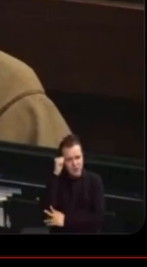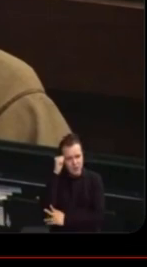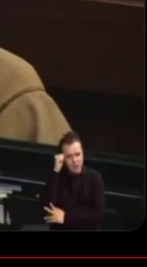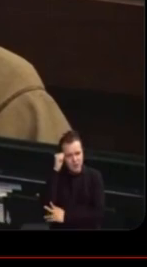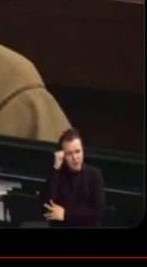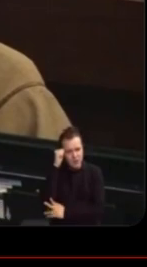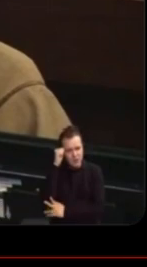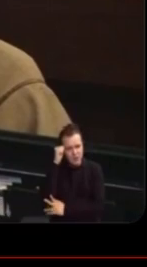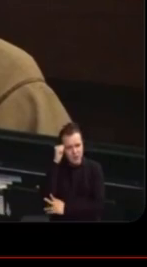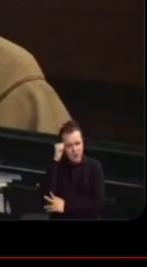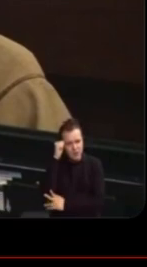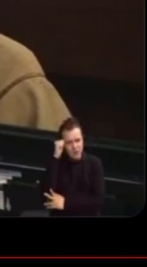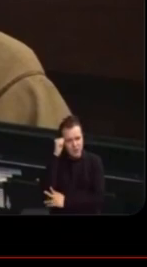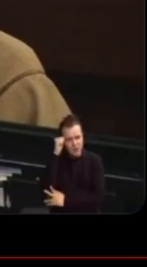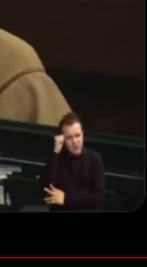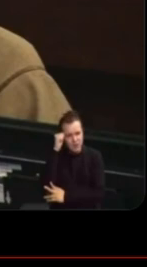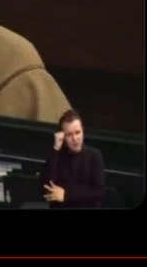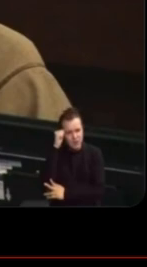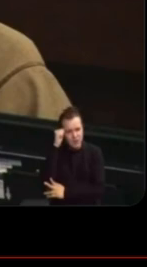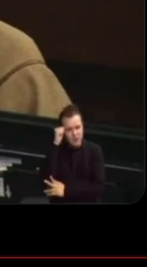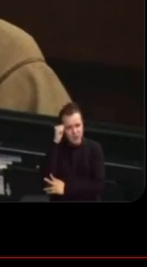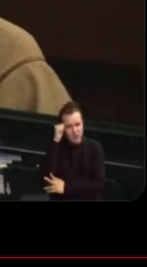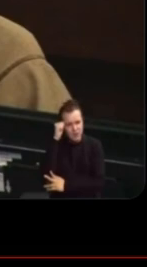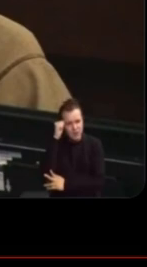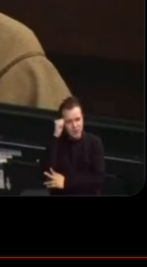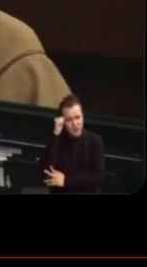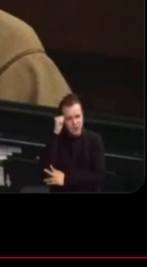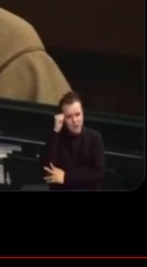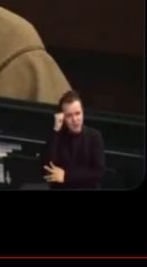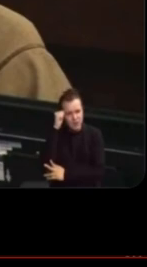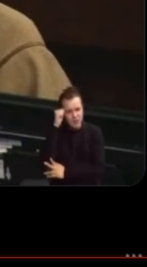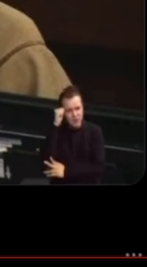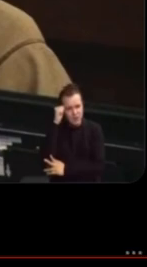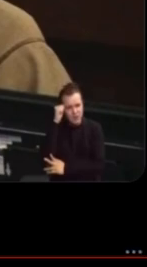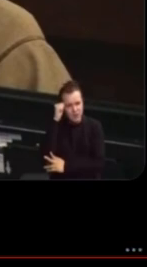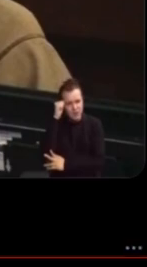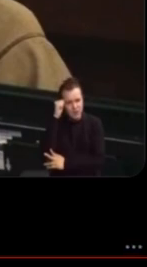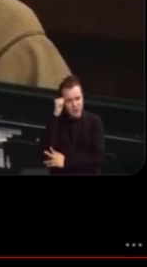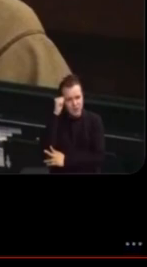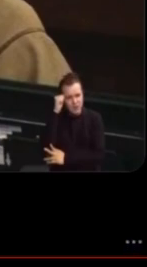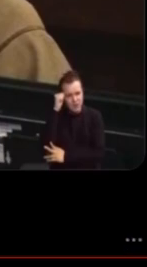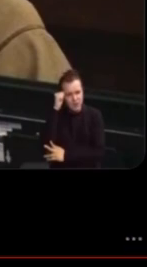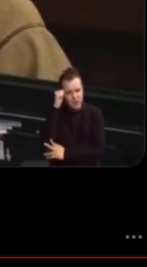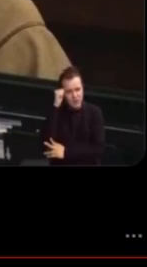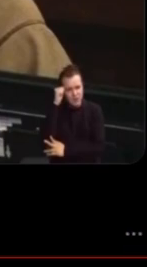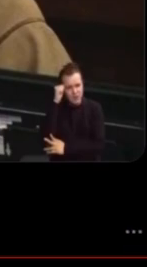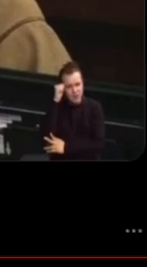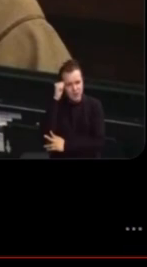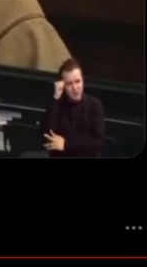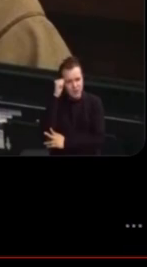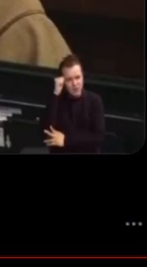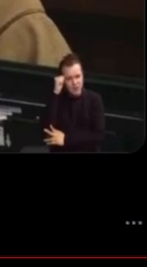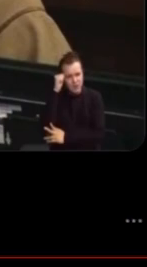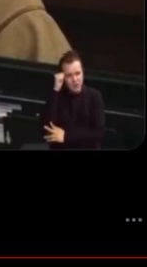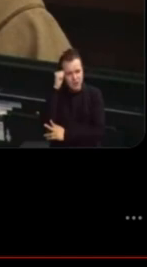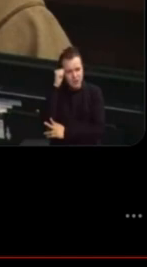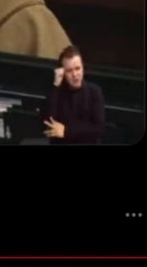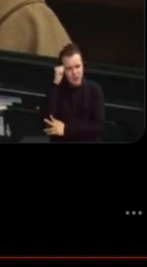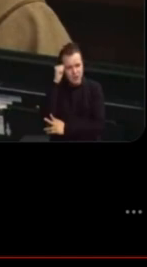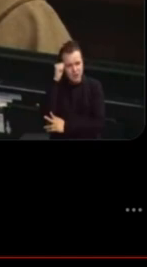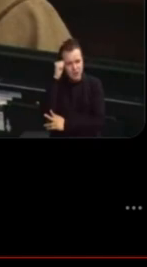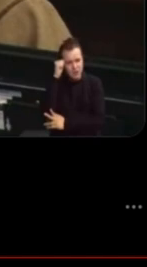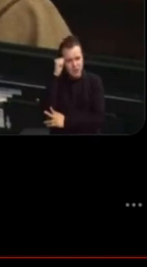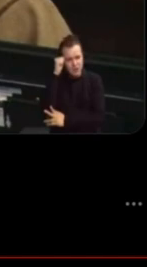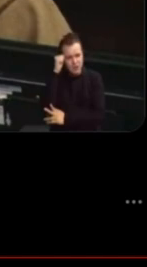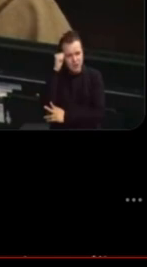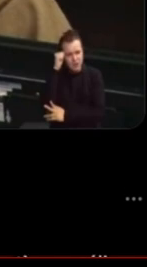no significa lo que hacen, irrumpió en unas instalaciones, no solo de propiedad privada, sino atentando contra un